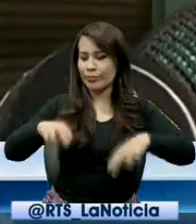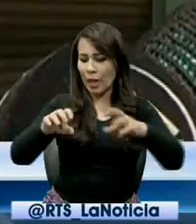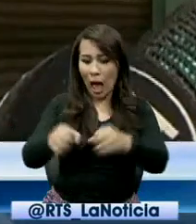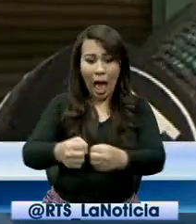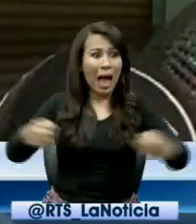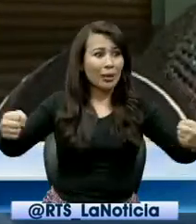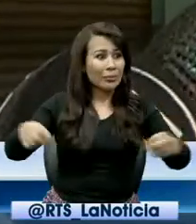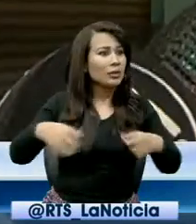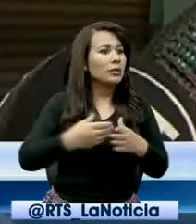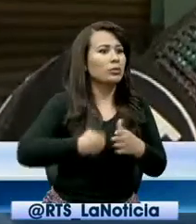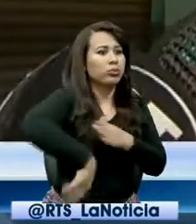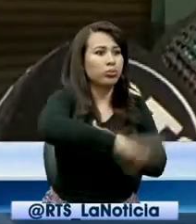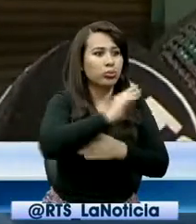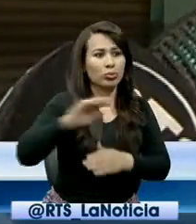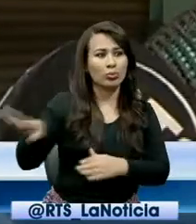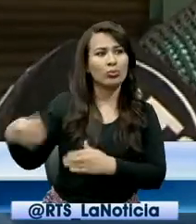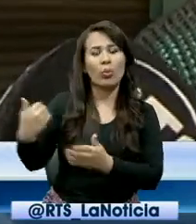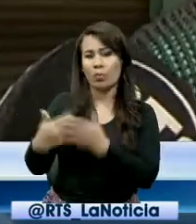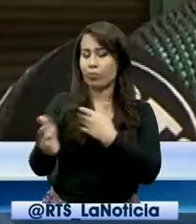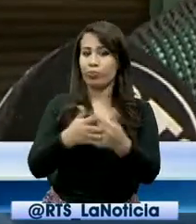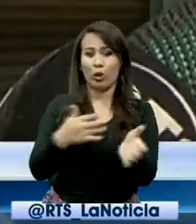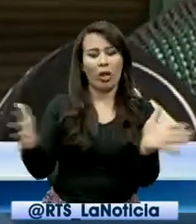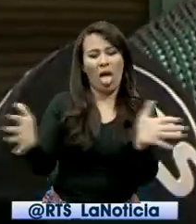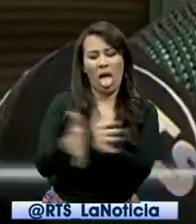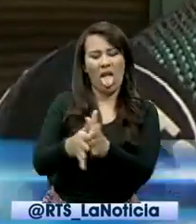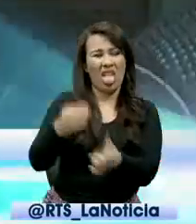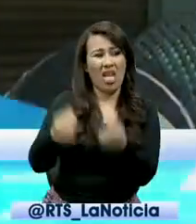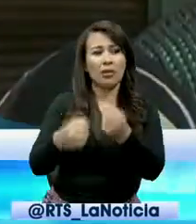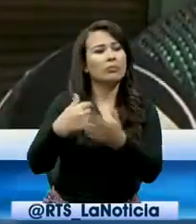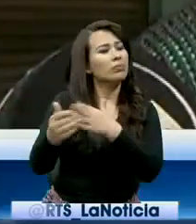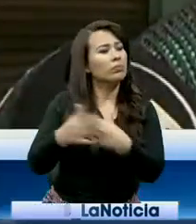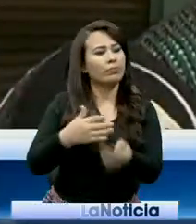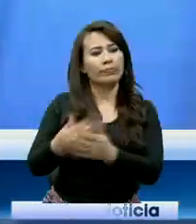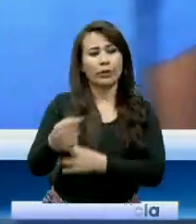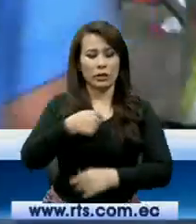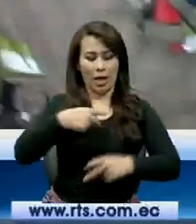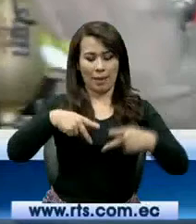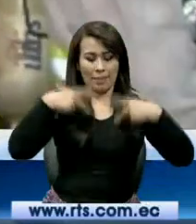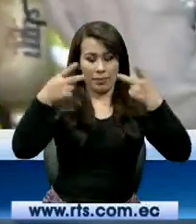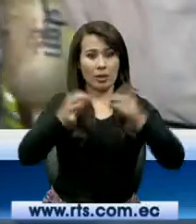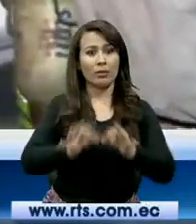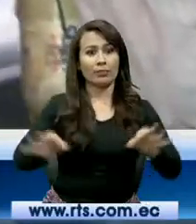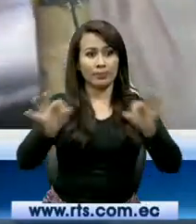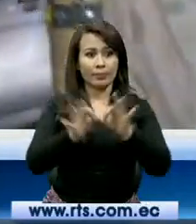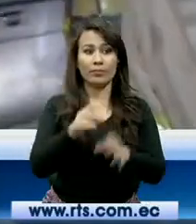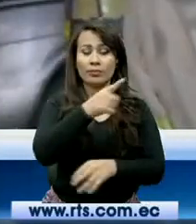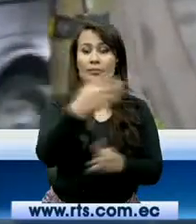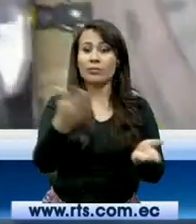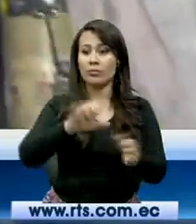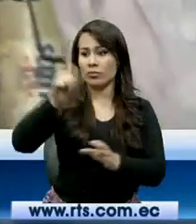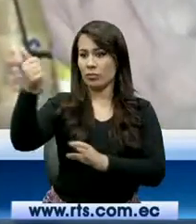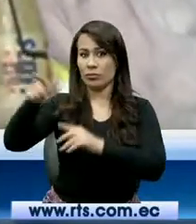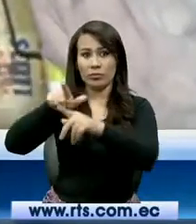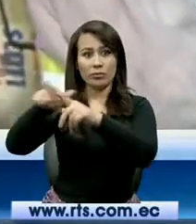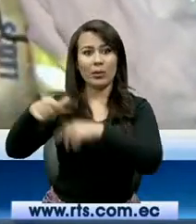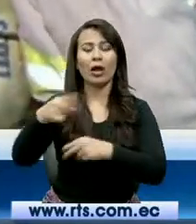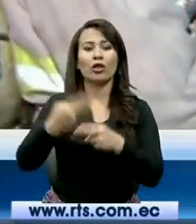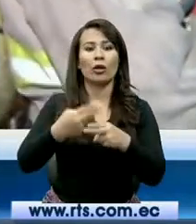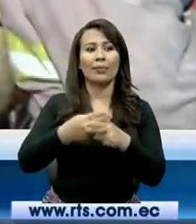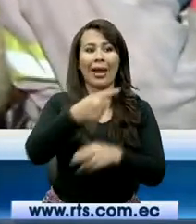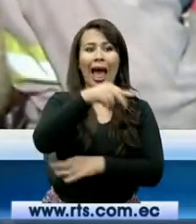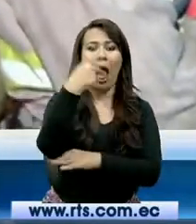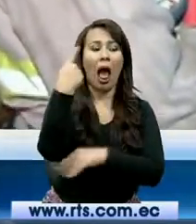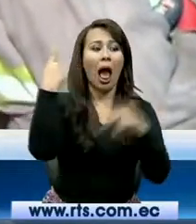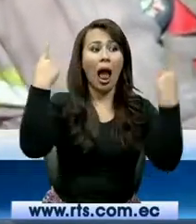Que se pierda eso, pero la vida fue lo principal, que ellos salieron. En otro sector de la ciudad, en la ciudadela La